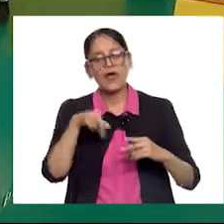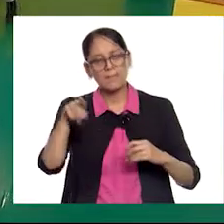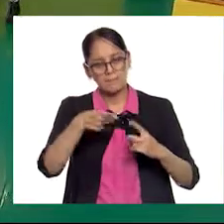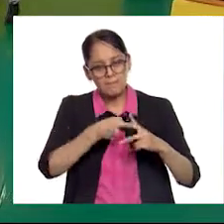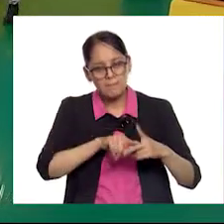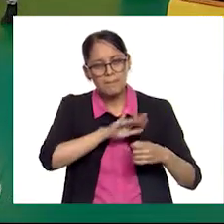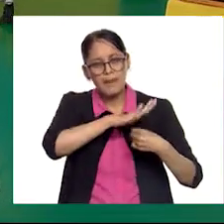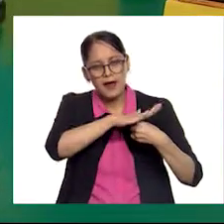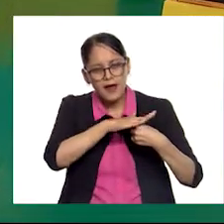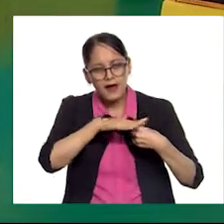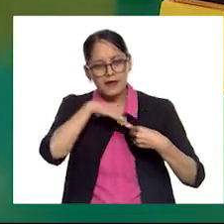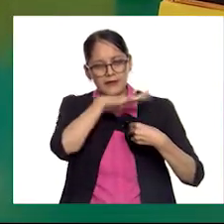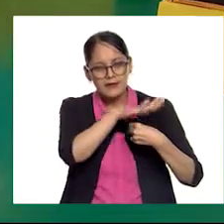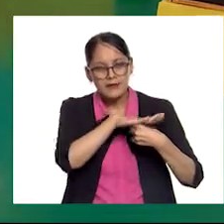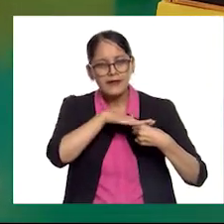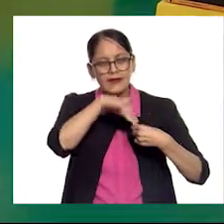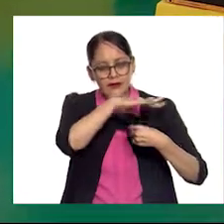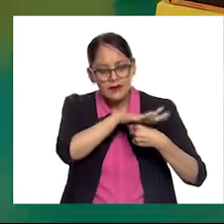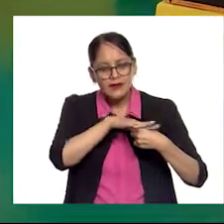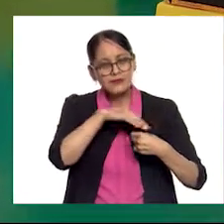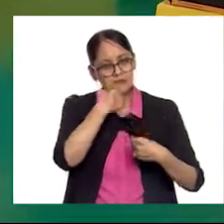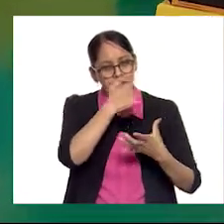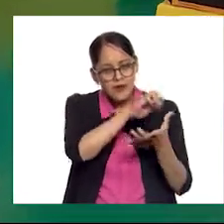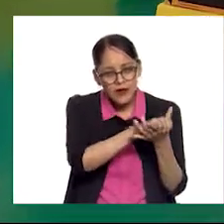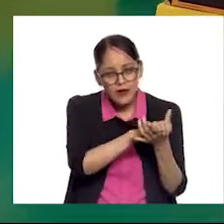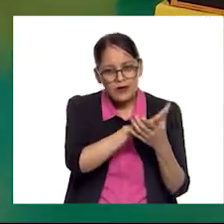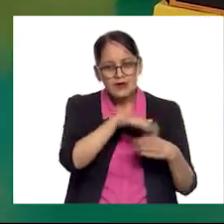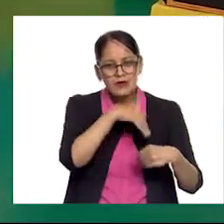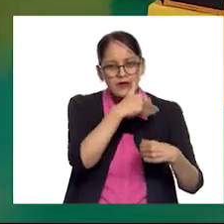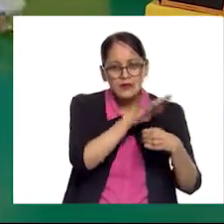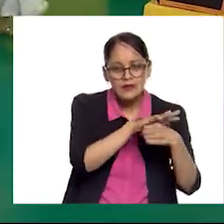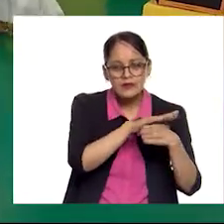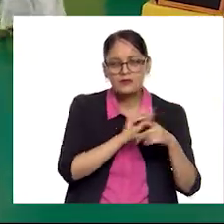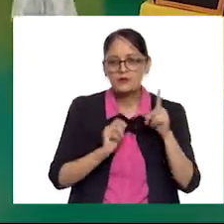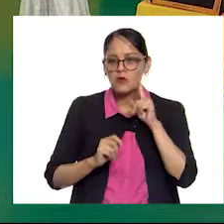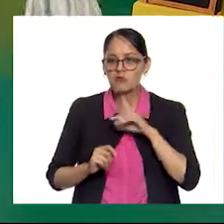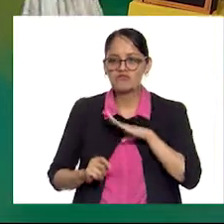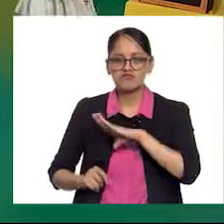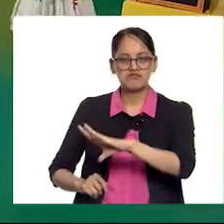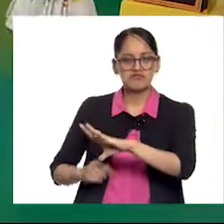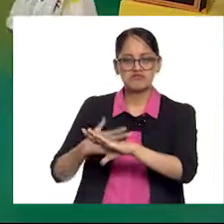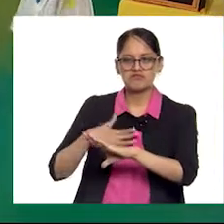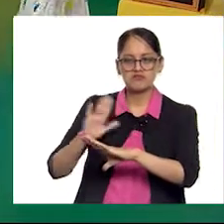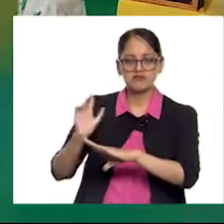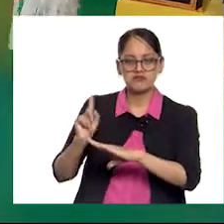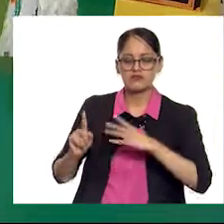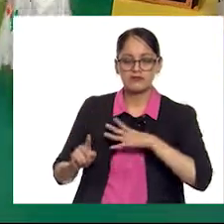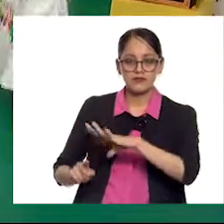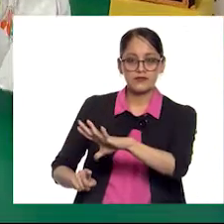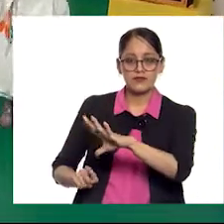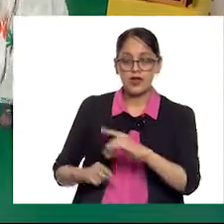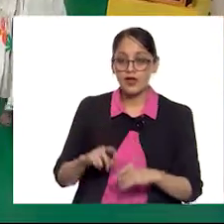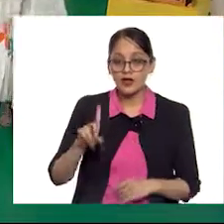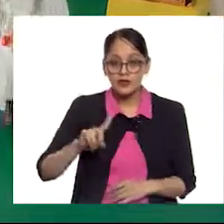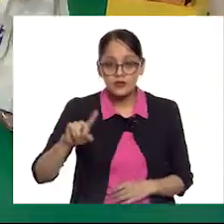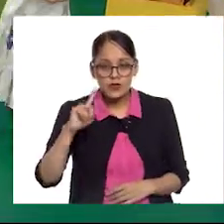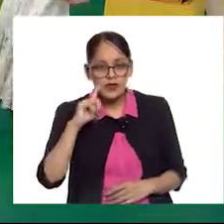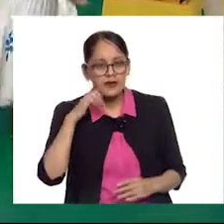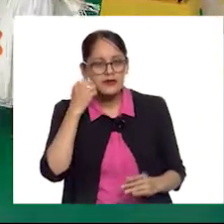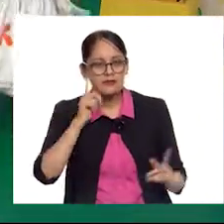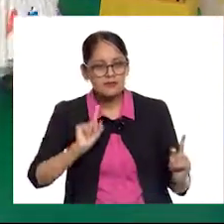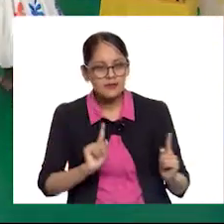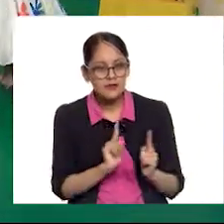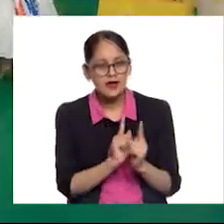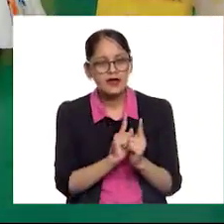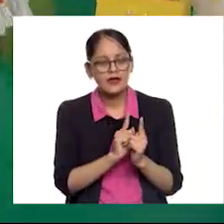cortejarla proponiéndole matrimonio. Al ser rechazado una y mil veces, el astuto dios decidió ganarse